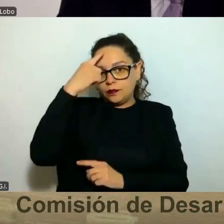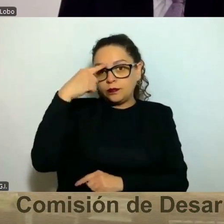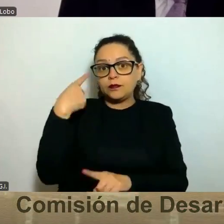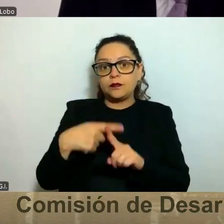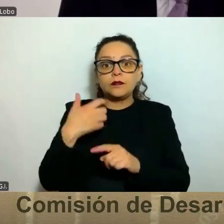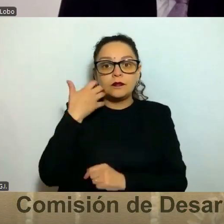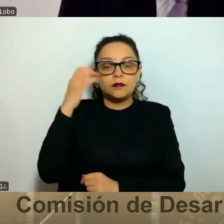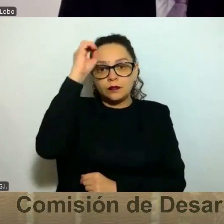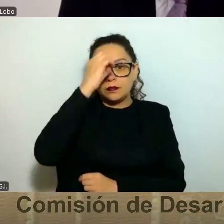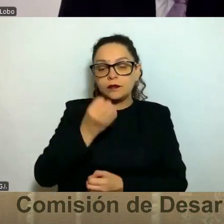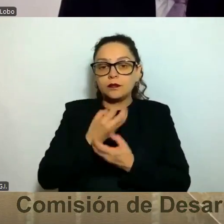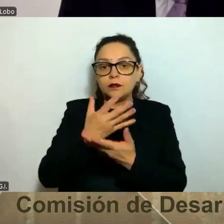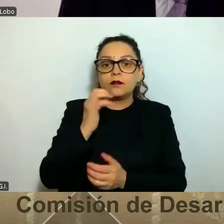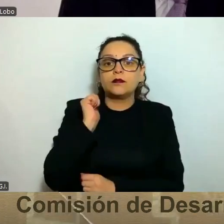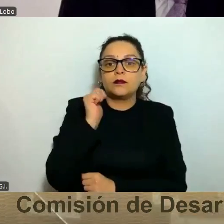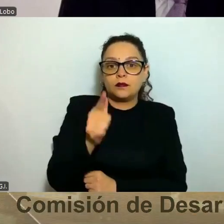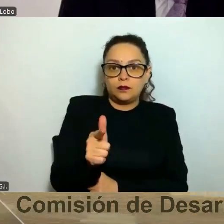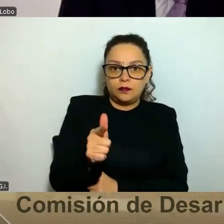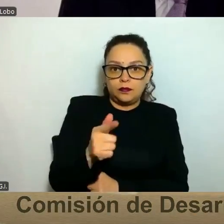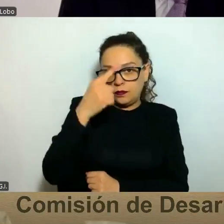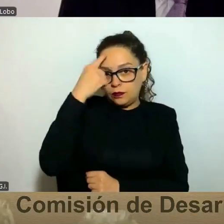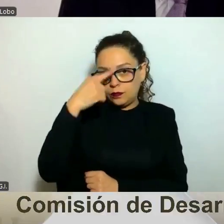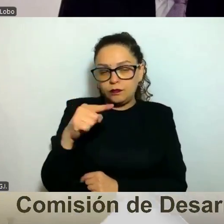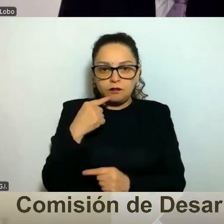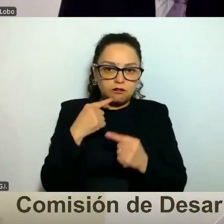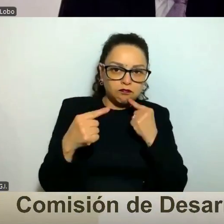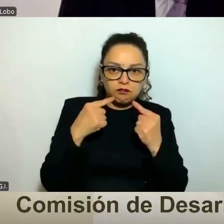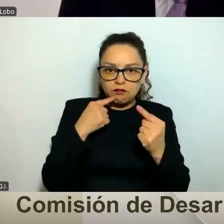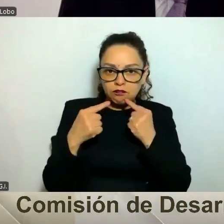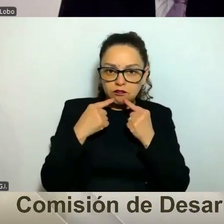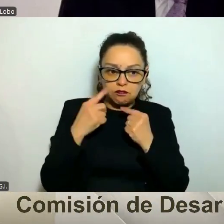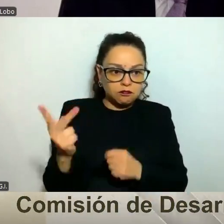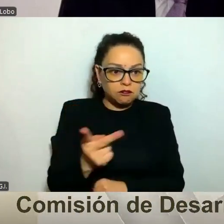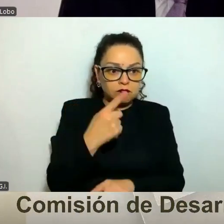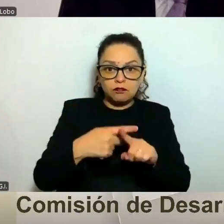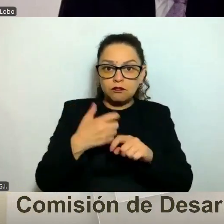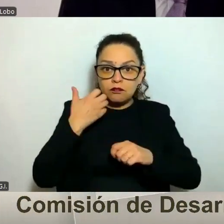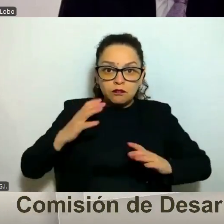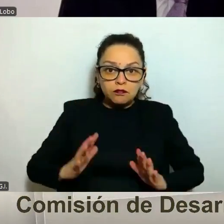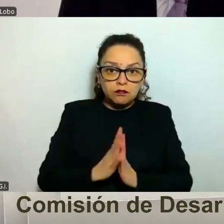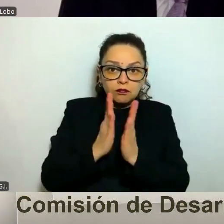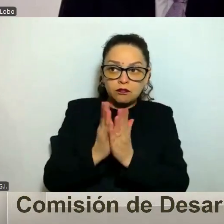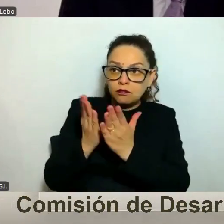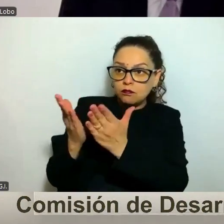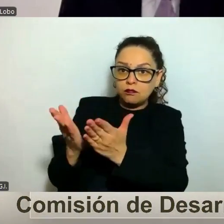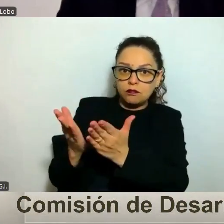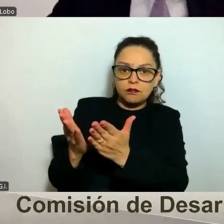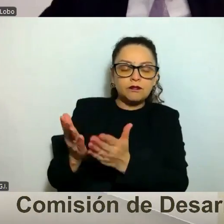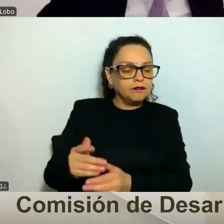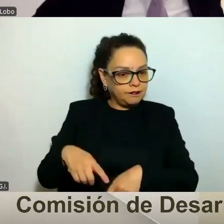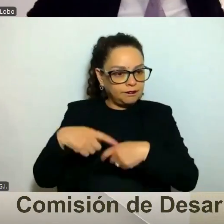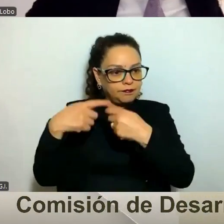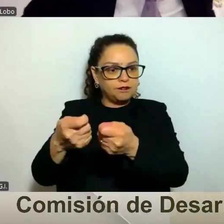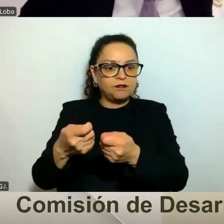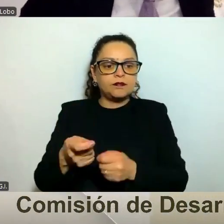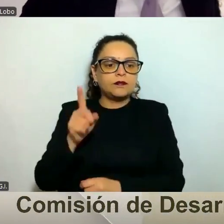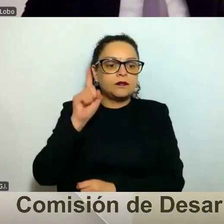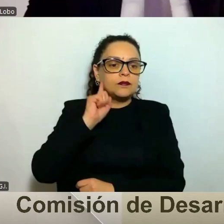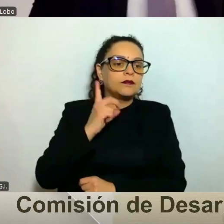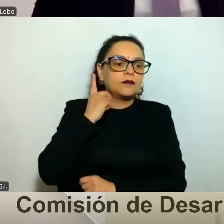¿Alguna o alguno de los presentes quiere hacer uso de la palabra? La diputada Gabriela Salido, diputado